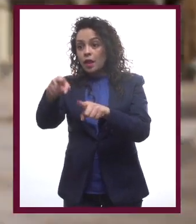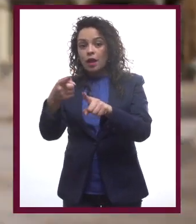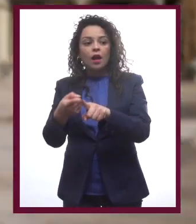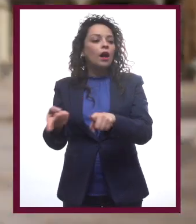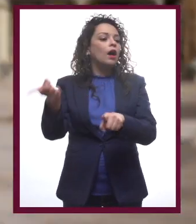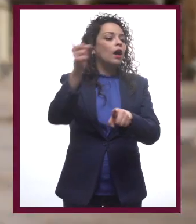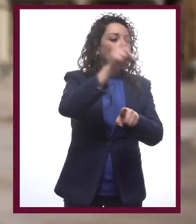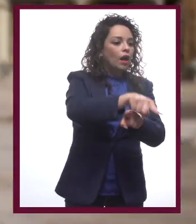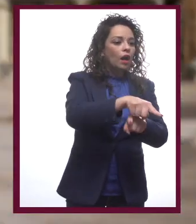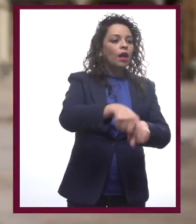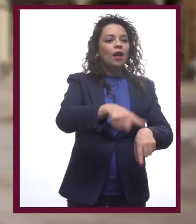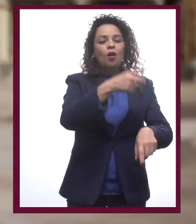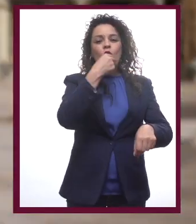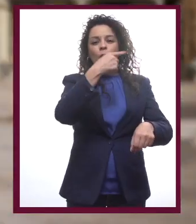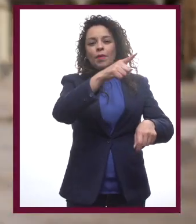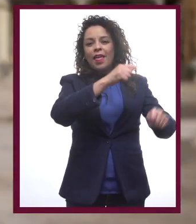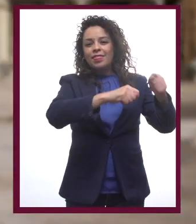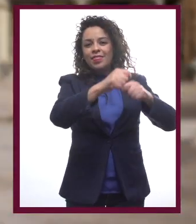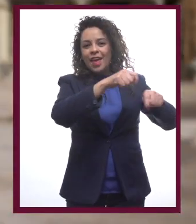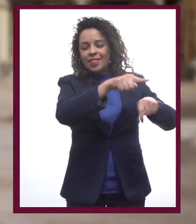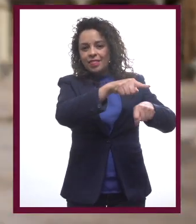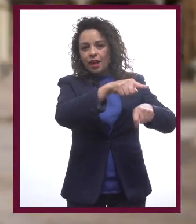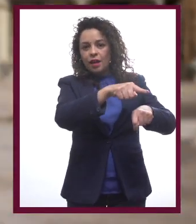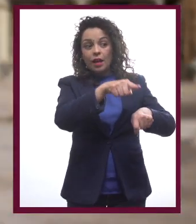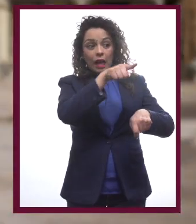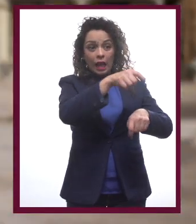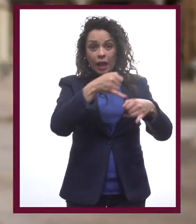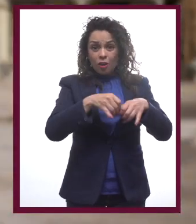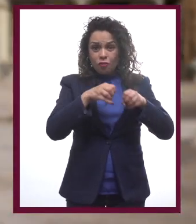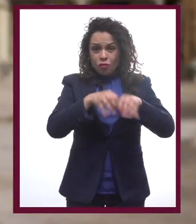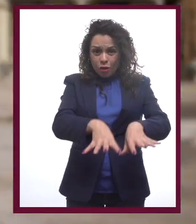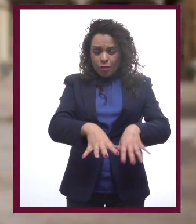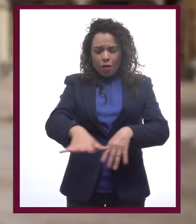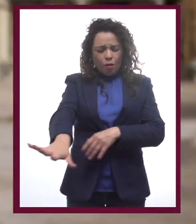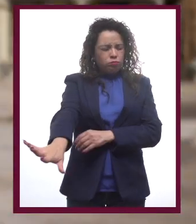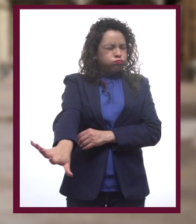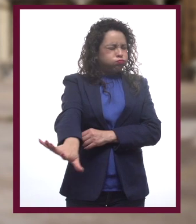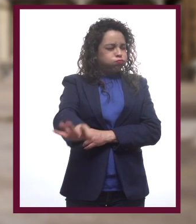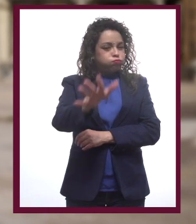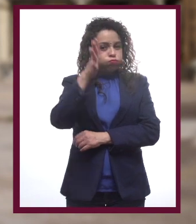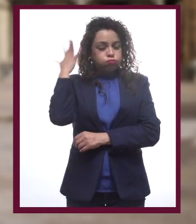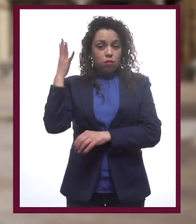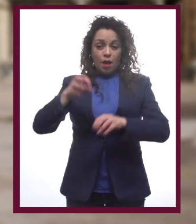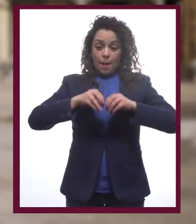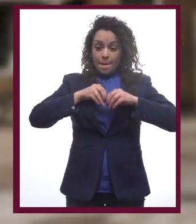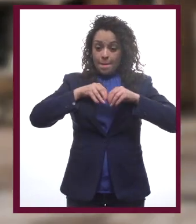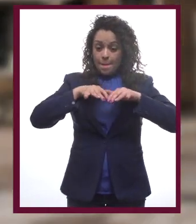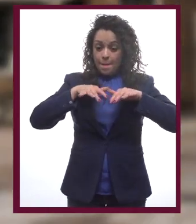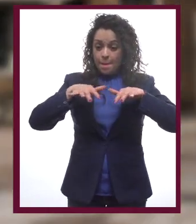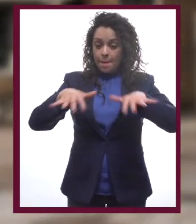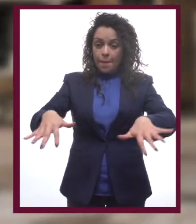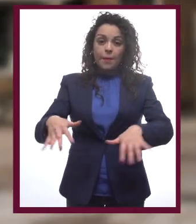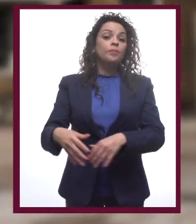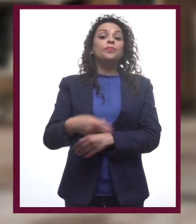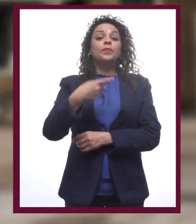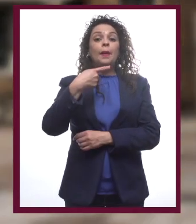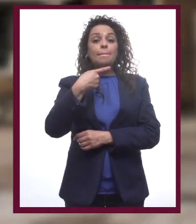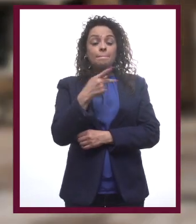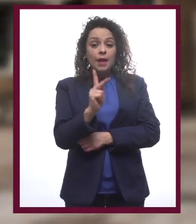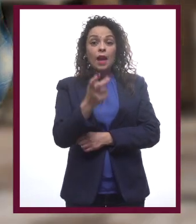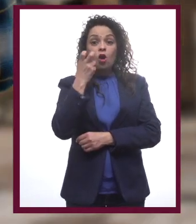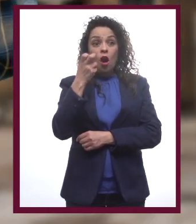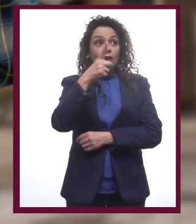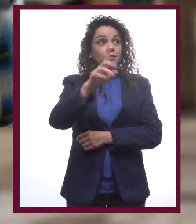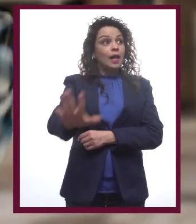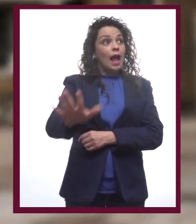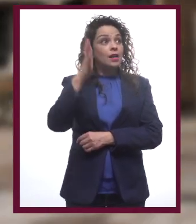sobrinos y uno de ellos al tendero. Pero la información habrá corrido a una velocidad tal que es probable que al forastero